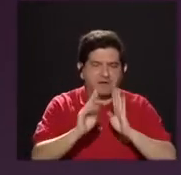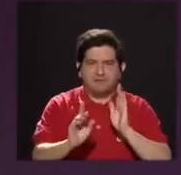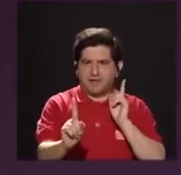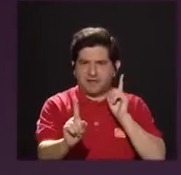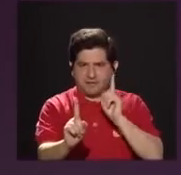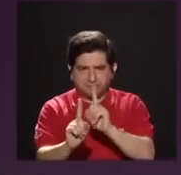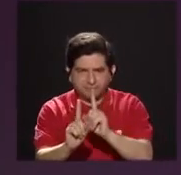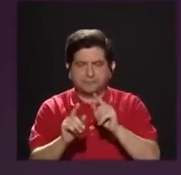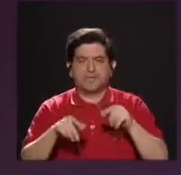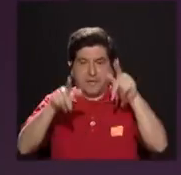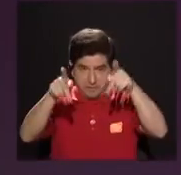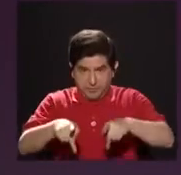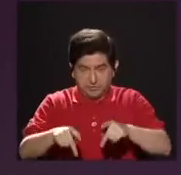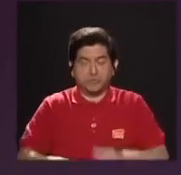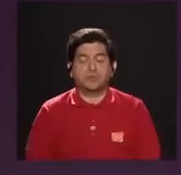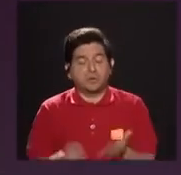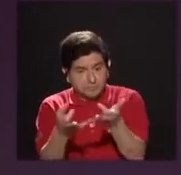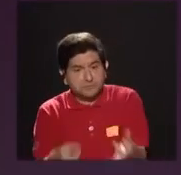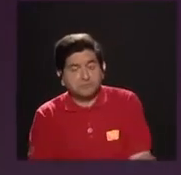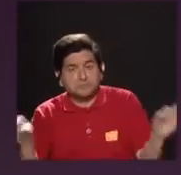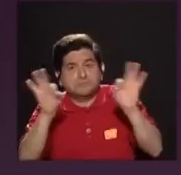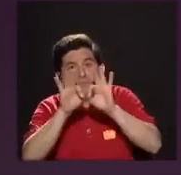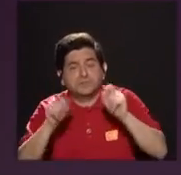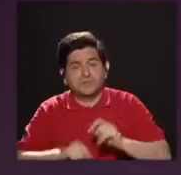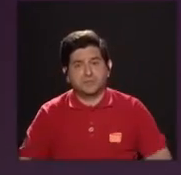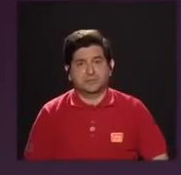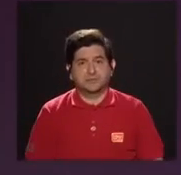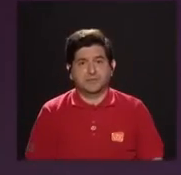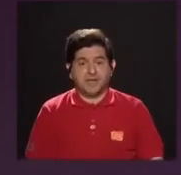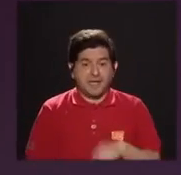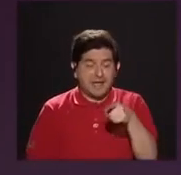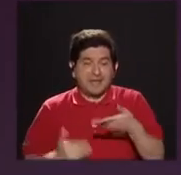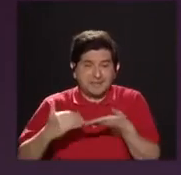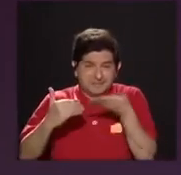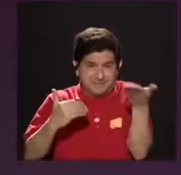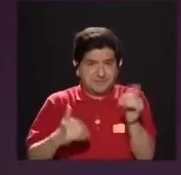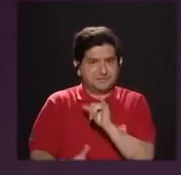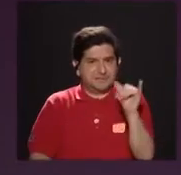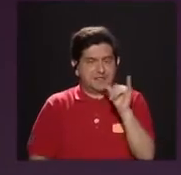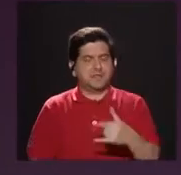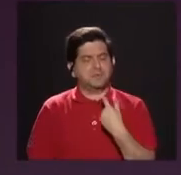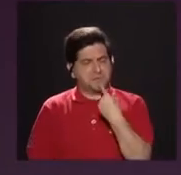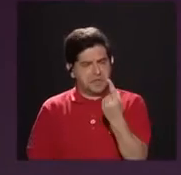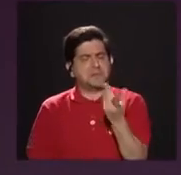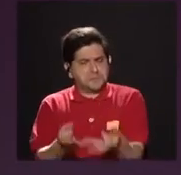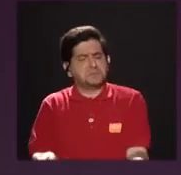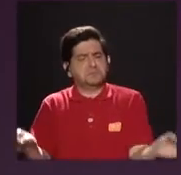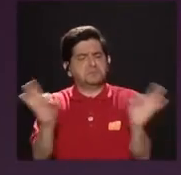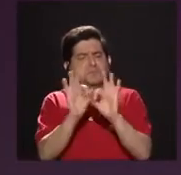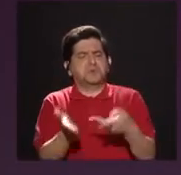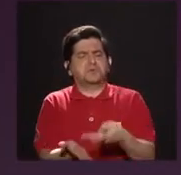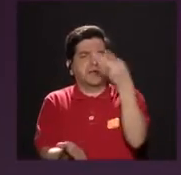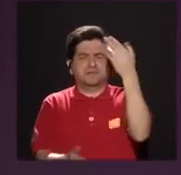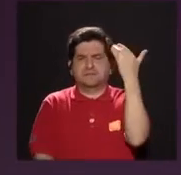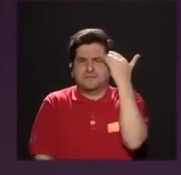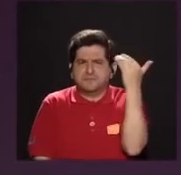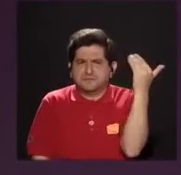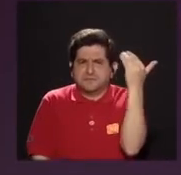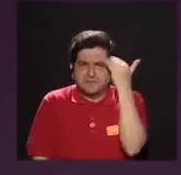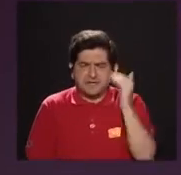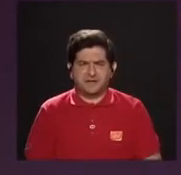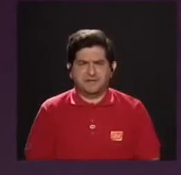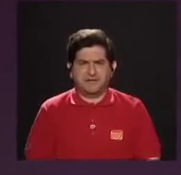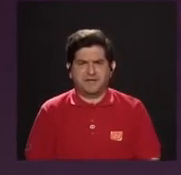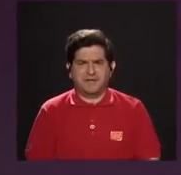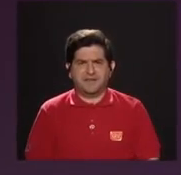Entonces, eso también es importante. Y justo ese es un elemento que también hay que rescatar. El tema de saber cómo